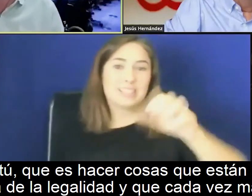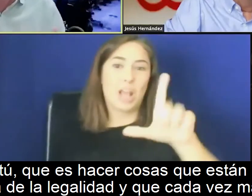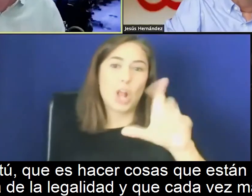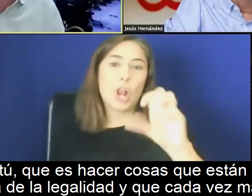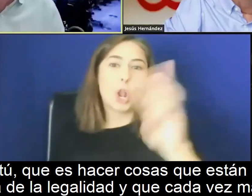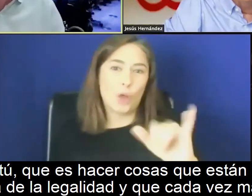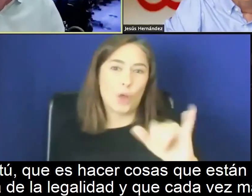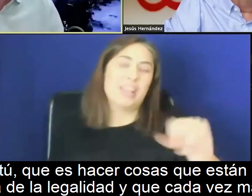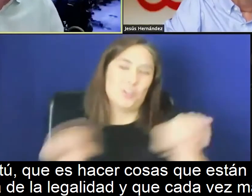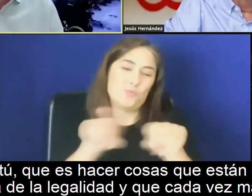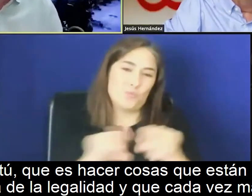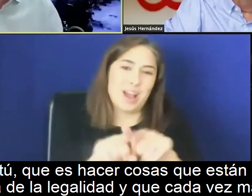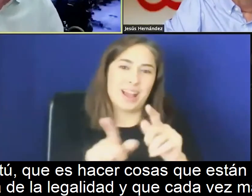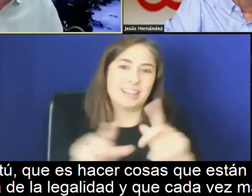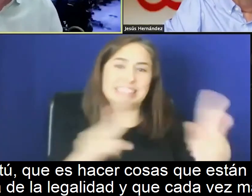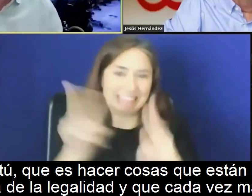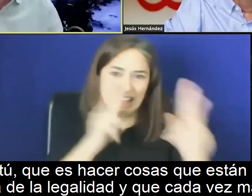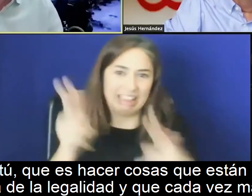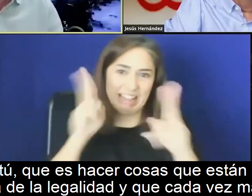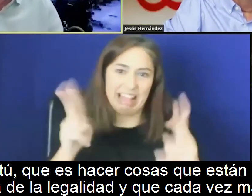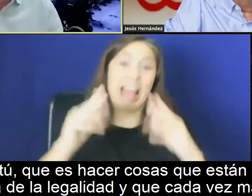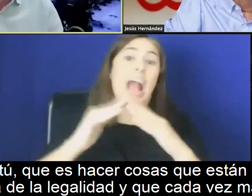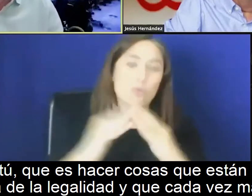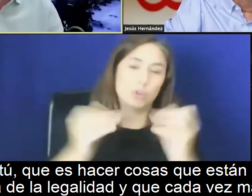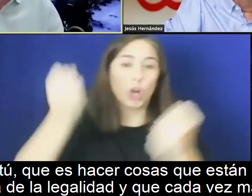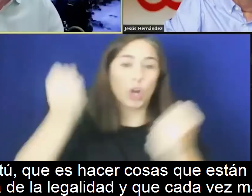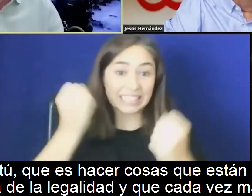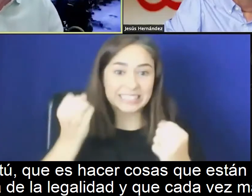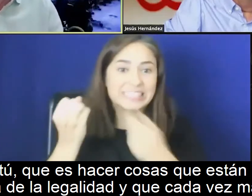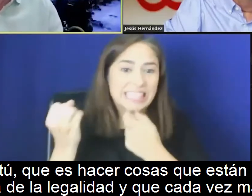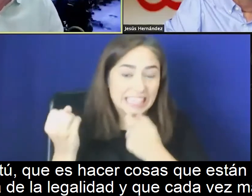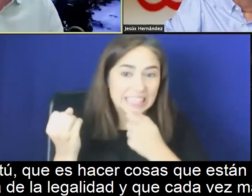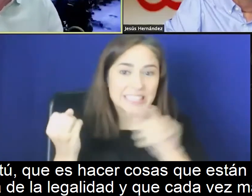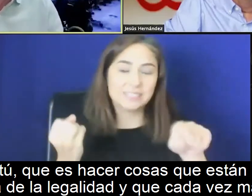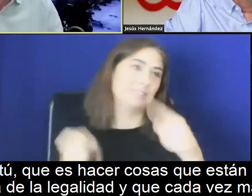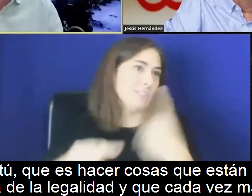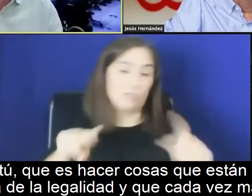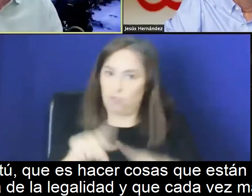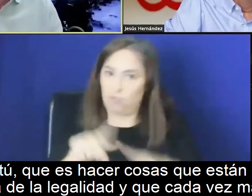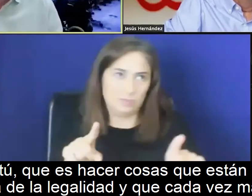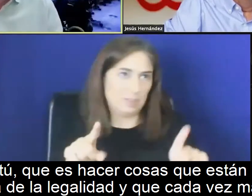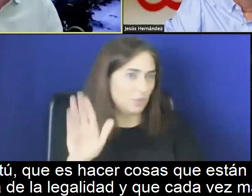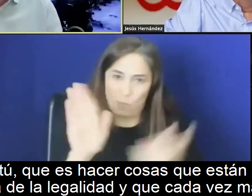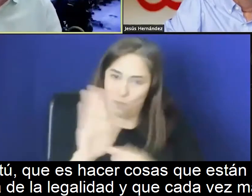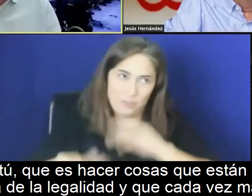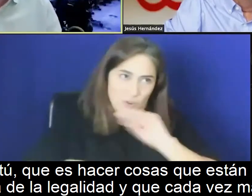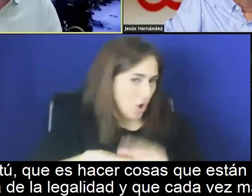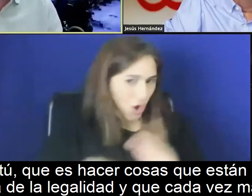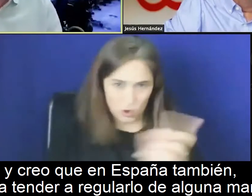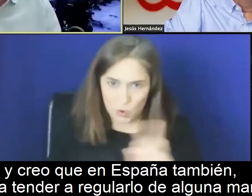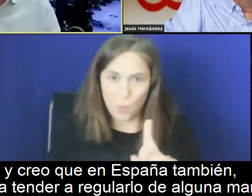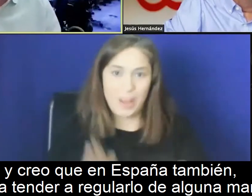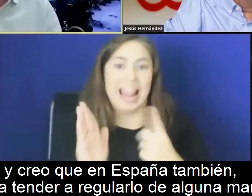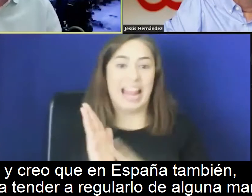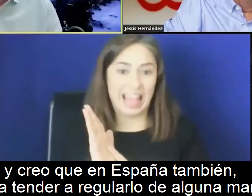pues el lobby de hacer cosas que están completamente fuera de la legalidad y que cada vez más, y yo